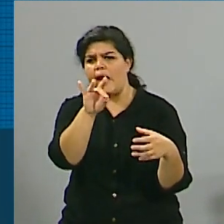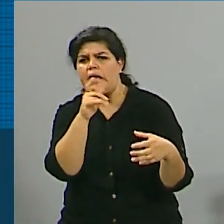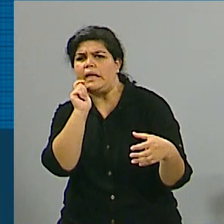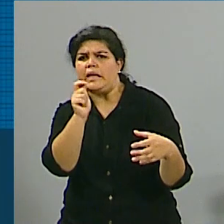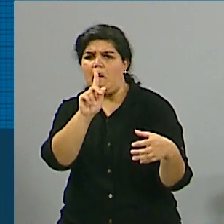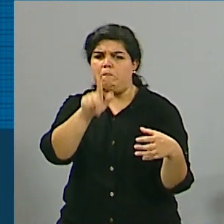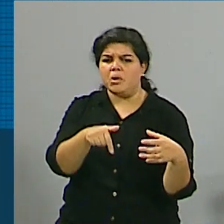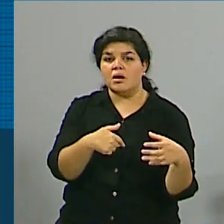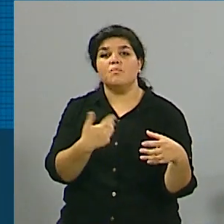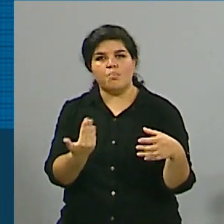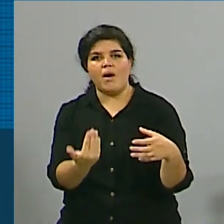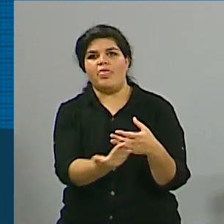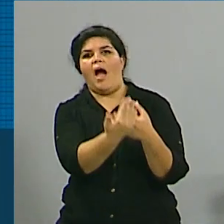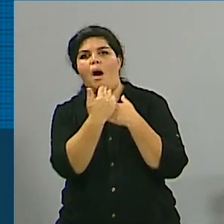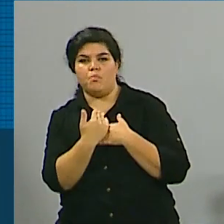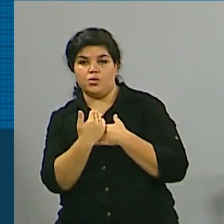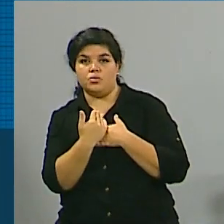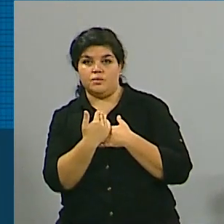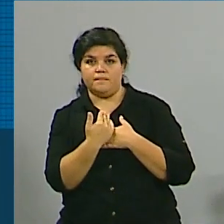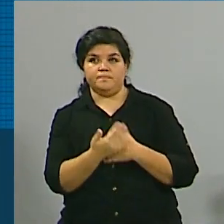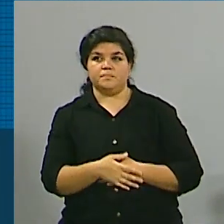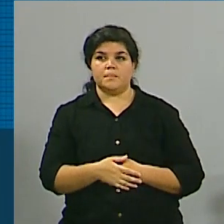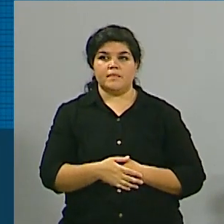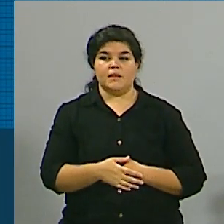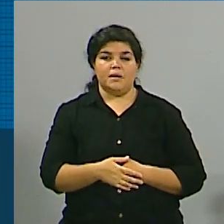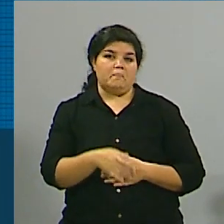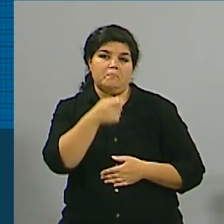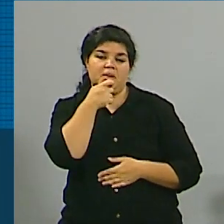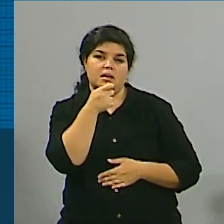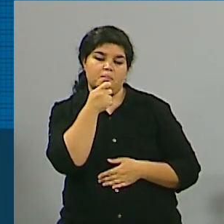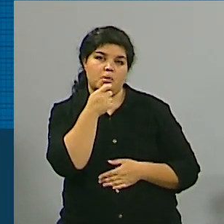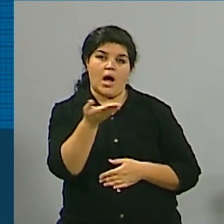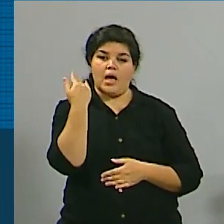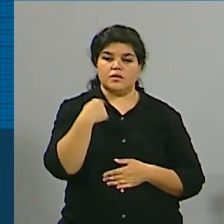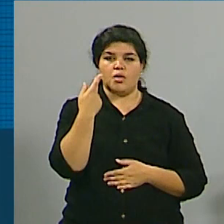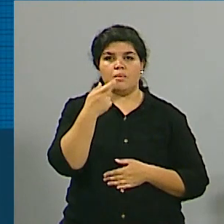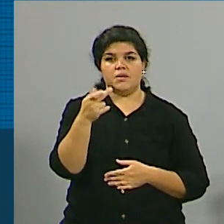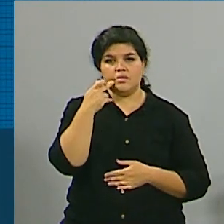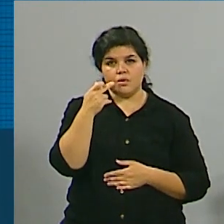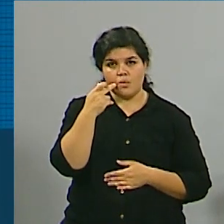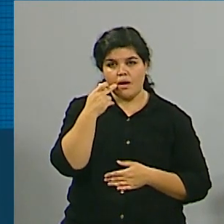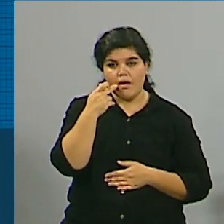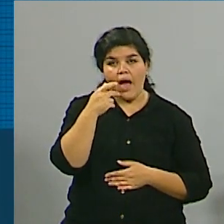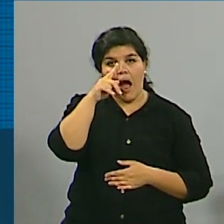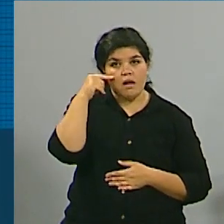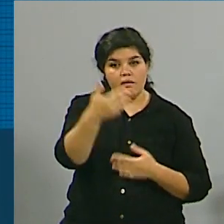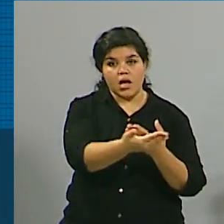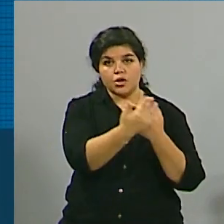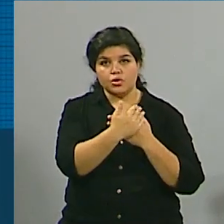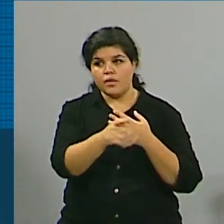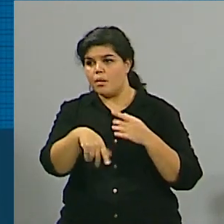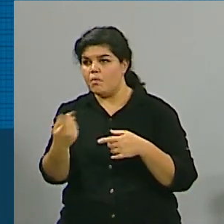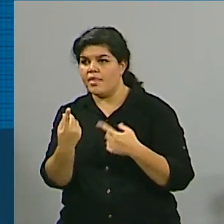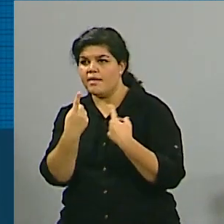votar 2019 a Alberto Fernández y 2021 haber votado alguna opción diferente a la oposición, y que ellos tienen